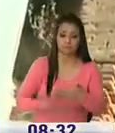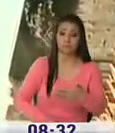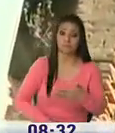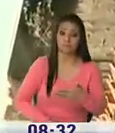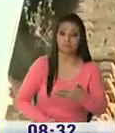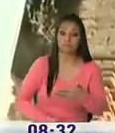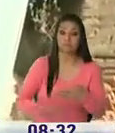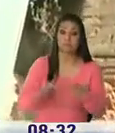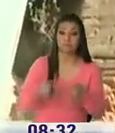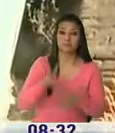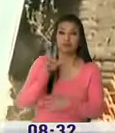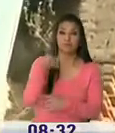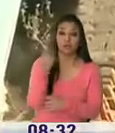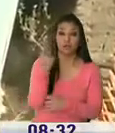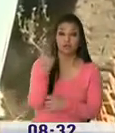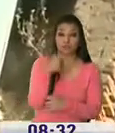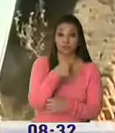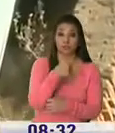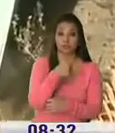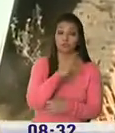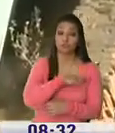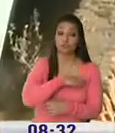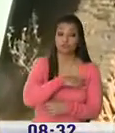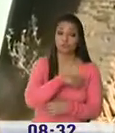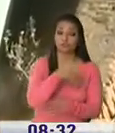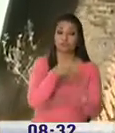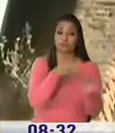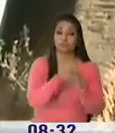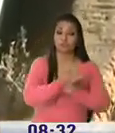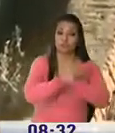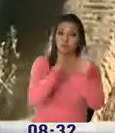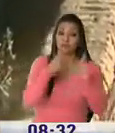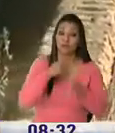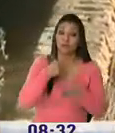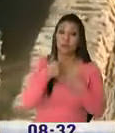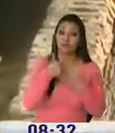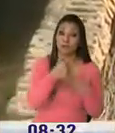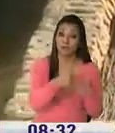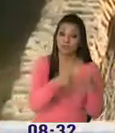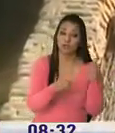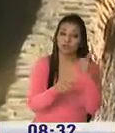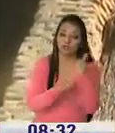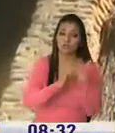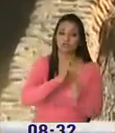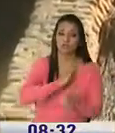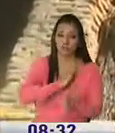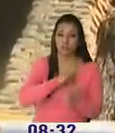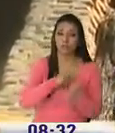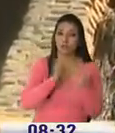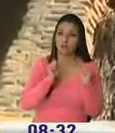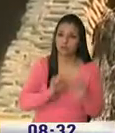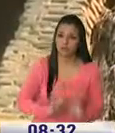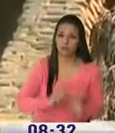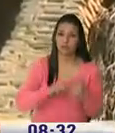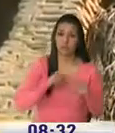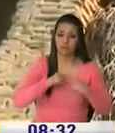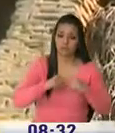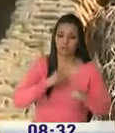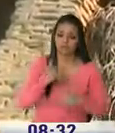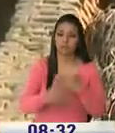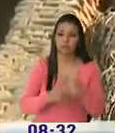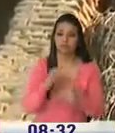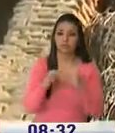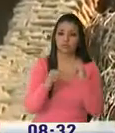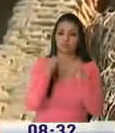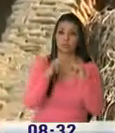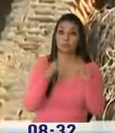En el expediente que se inicia en el 2011, el municipio es claro y le dice, mire, le podemos dar asesoría técnica, nosotros podemos agilizar el proceso de construcción,